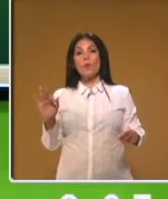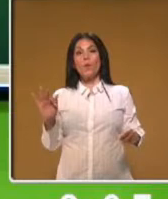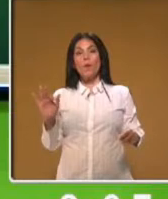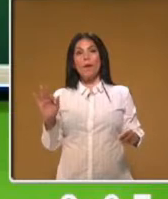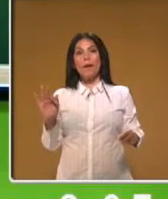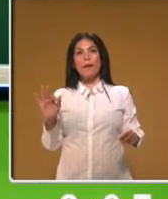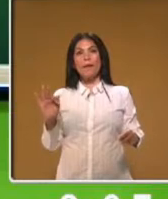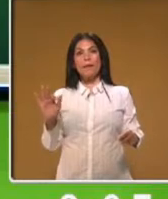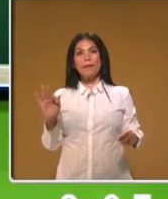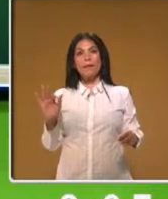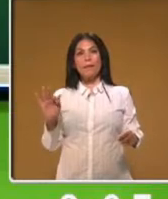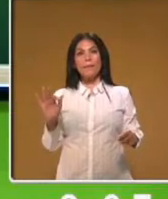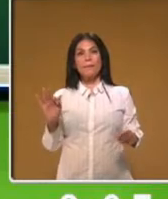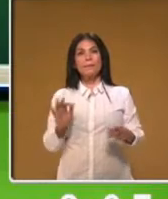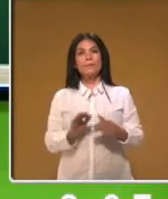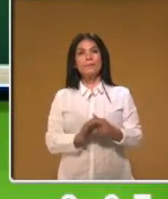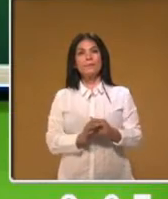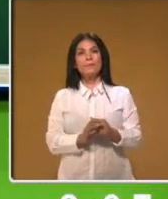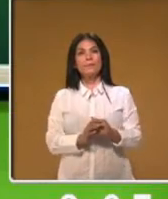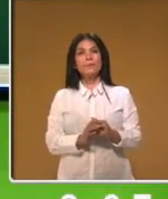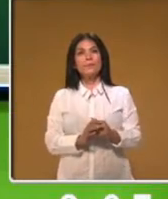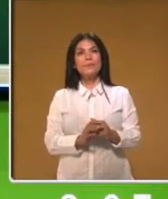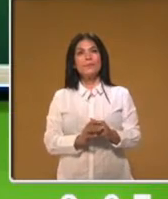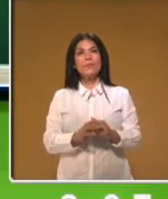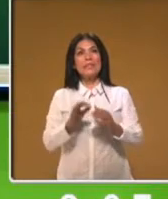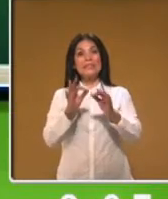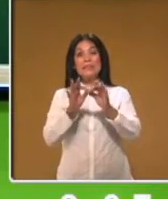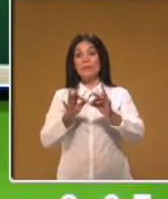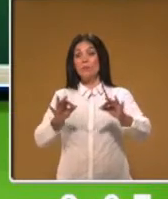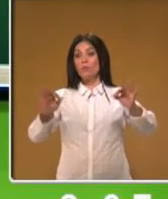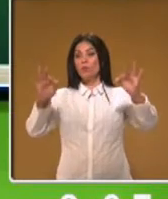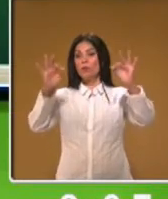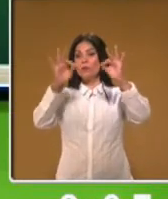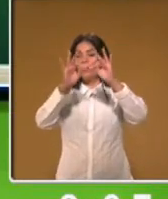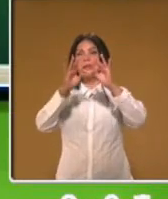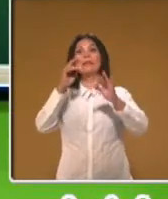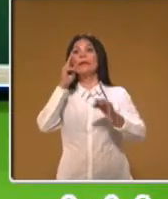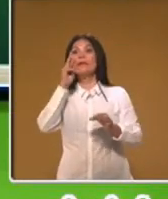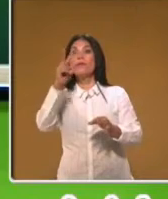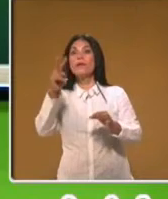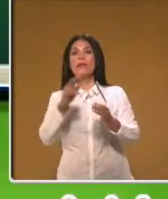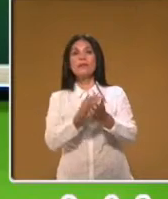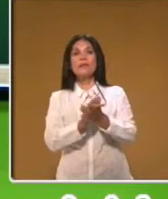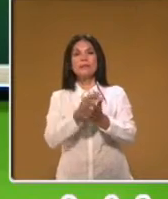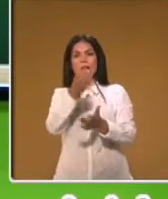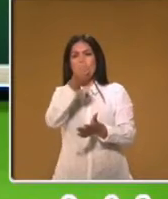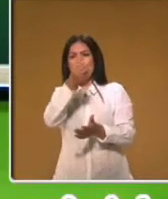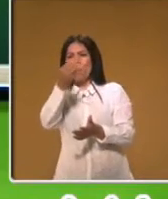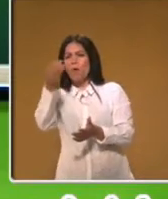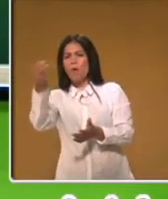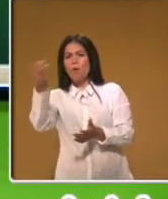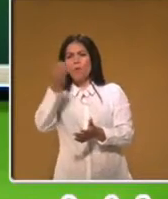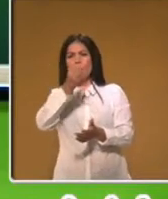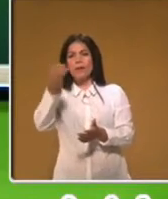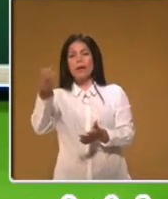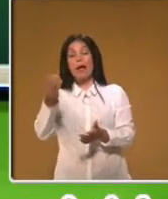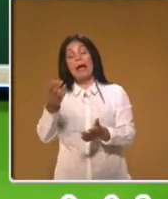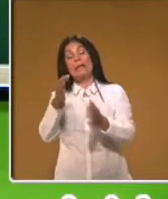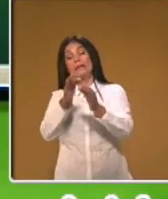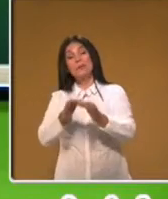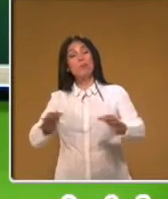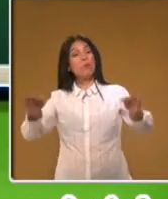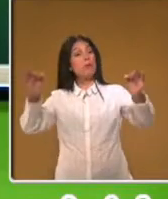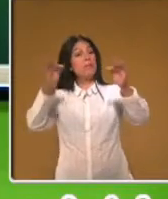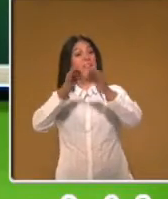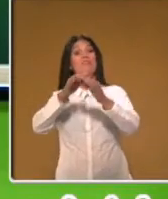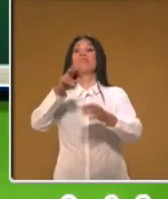muchos de los jóvenes y de los estudiantes se la brincan porque confían mucho en su intelecto. ¿Cuál es esa parte? La comprobación. Si tú